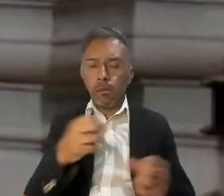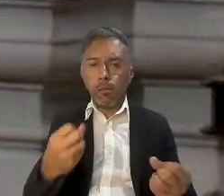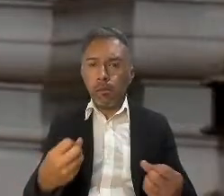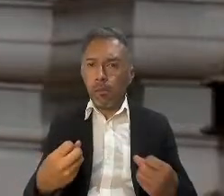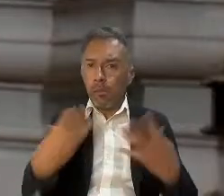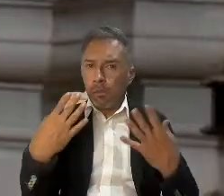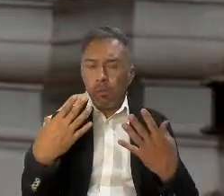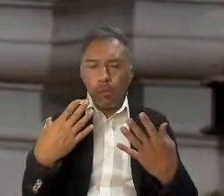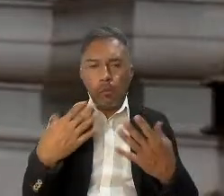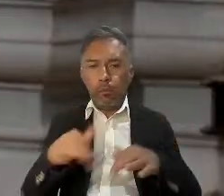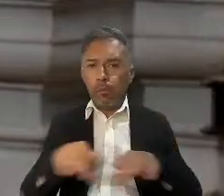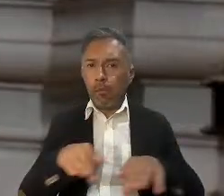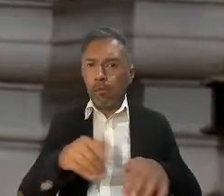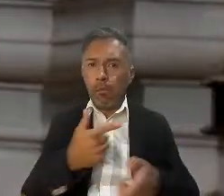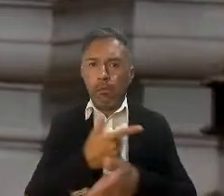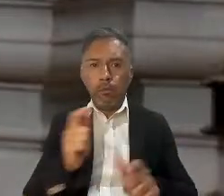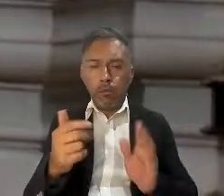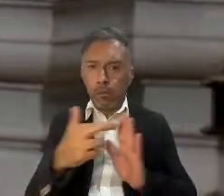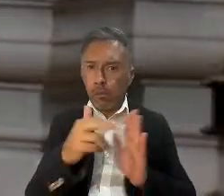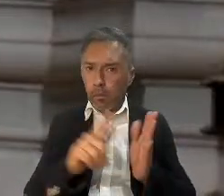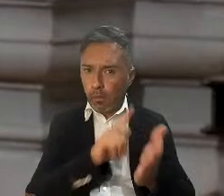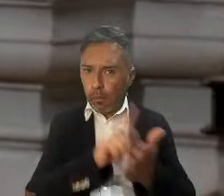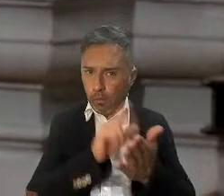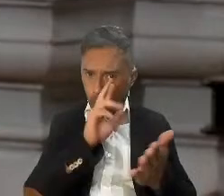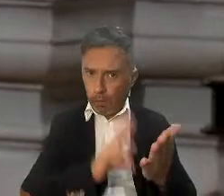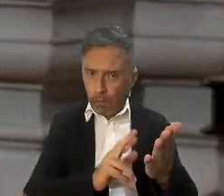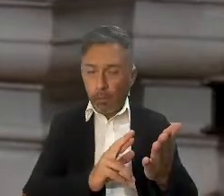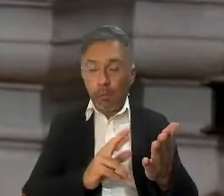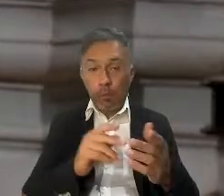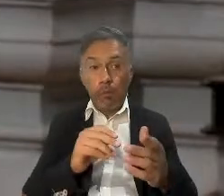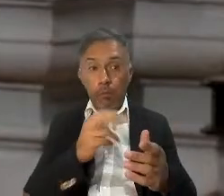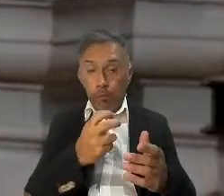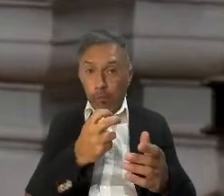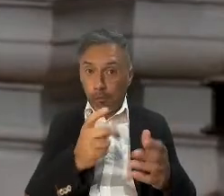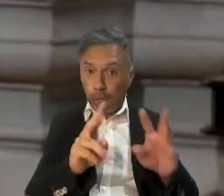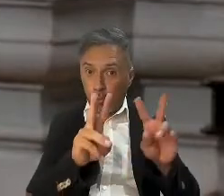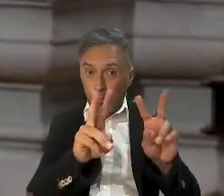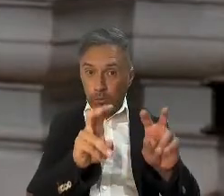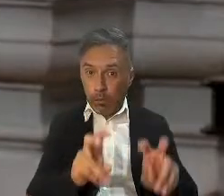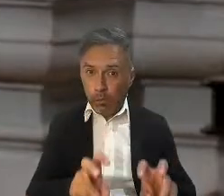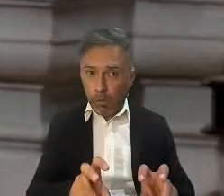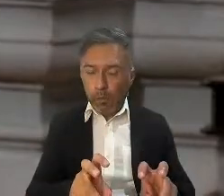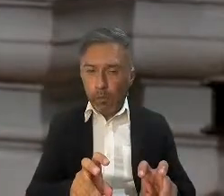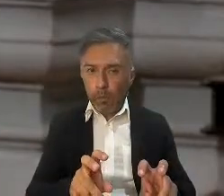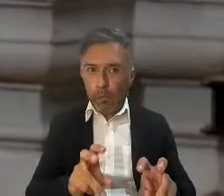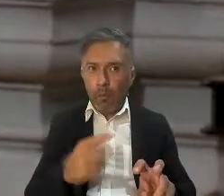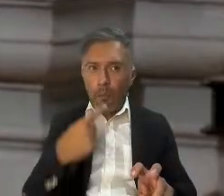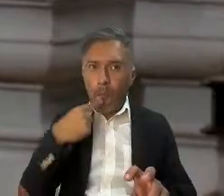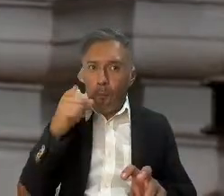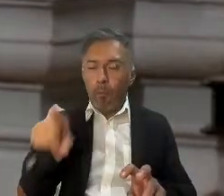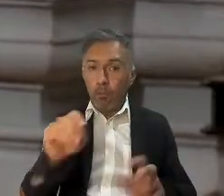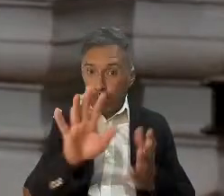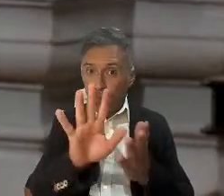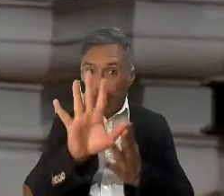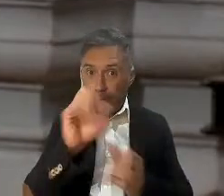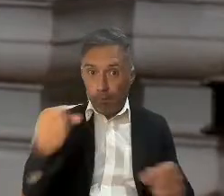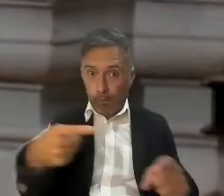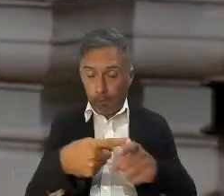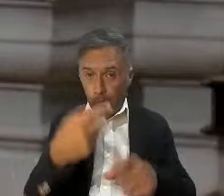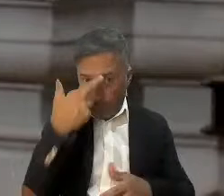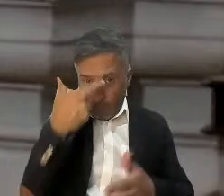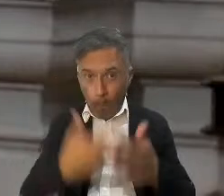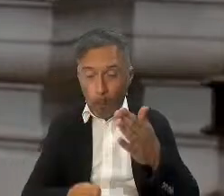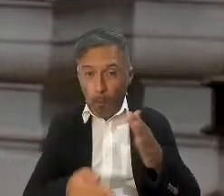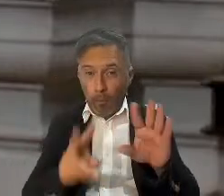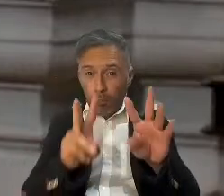cada uno de los tópicos abordados en la acción de inconstitucionalidad mencionada son resultados